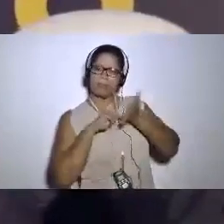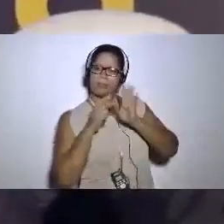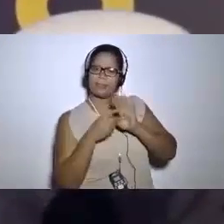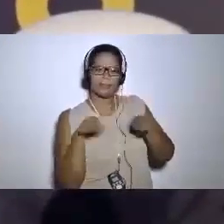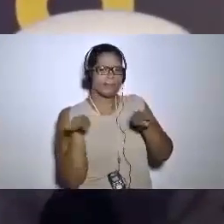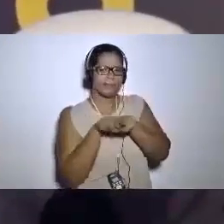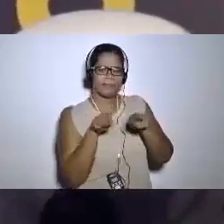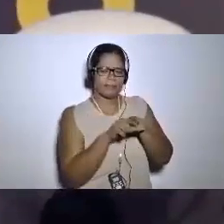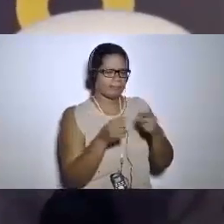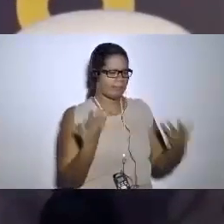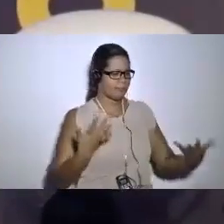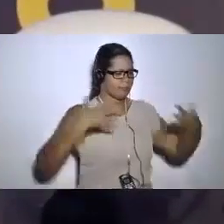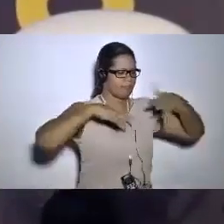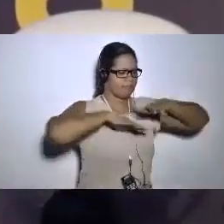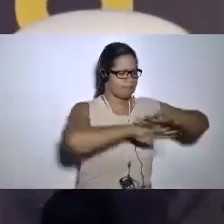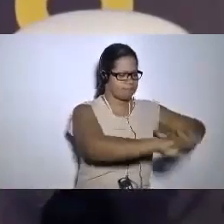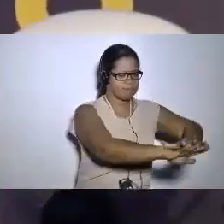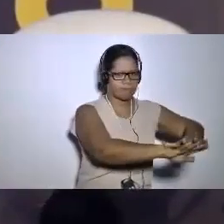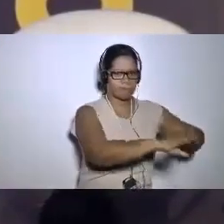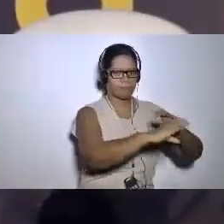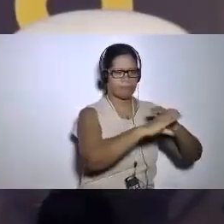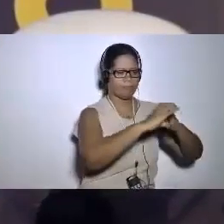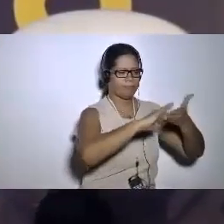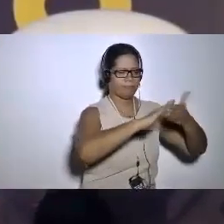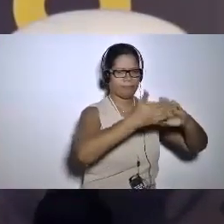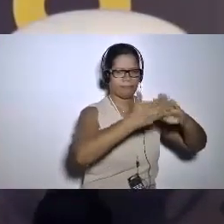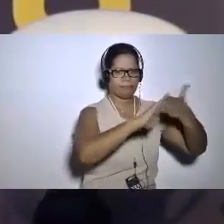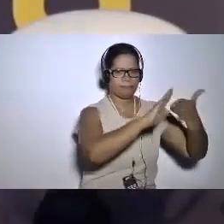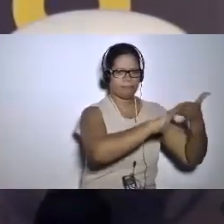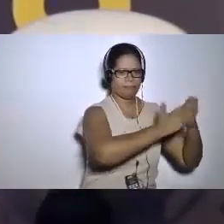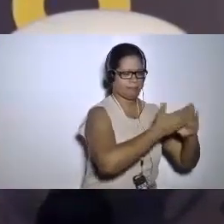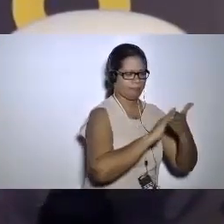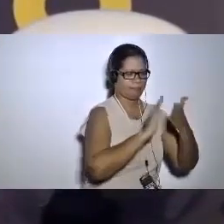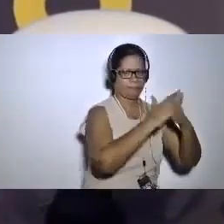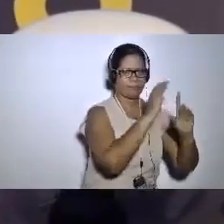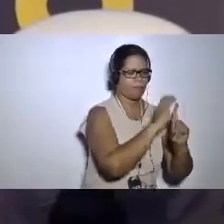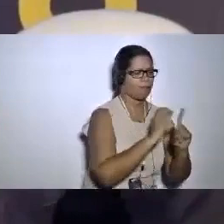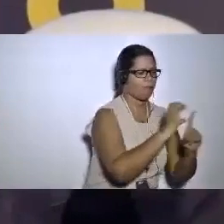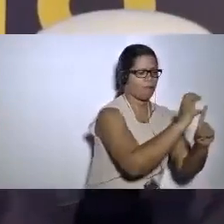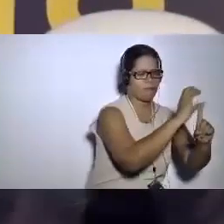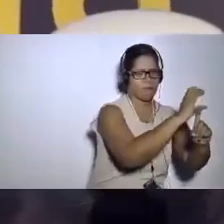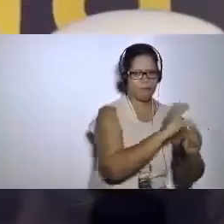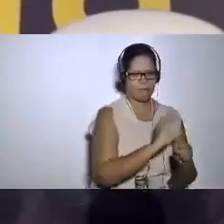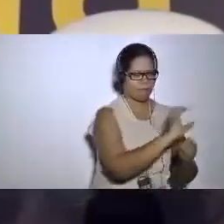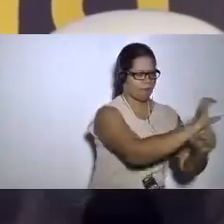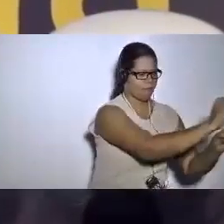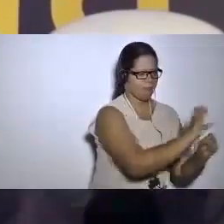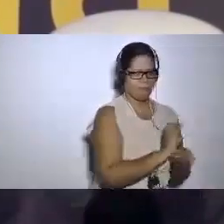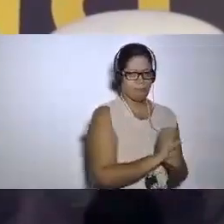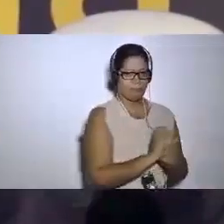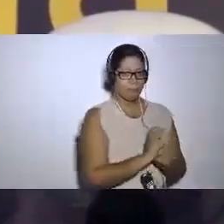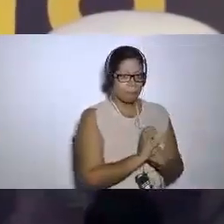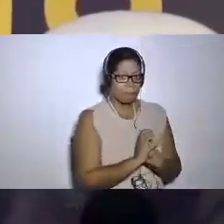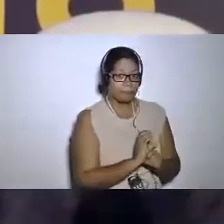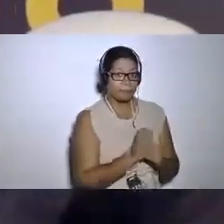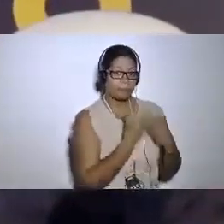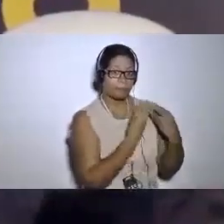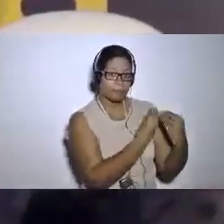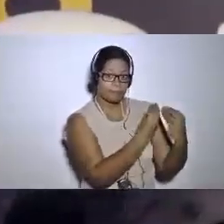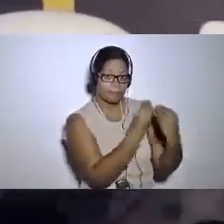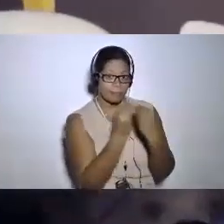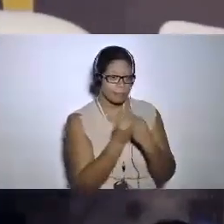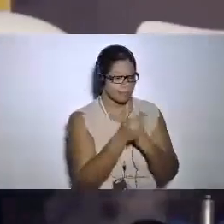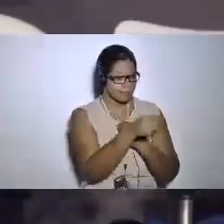red, la red de comunidades. La mayoría de los países en América Latina están allí